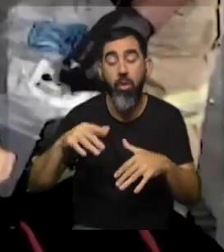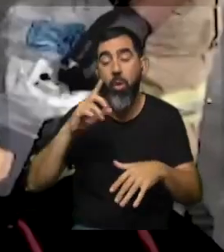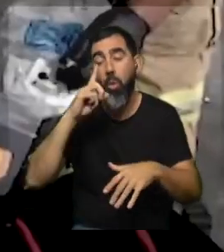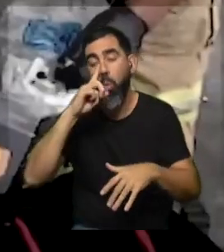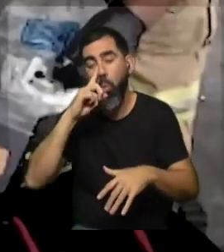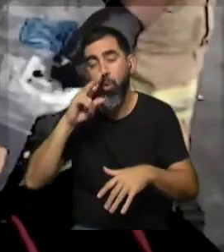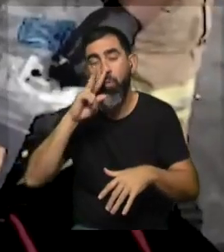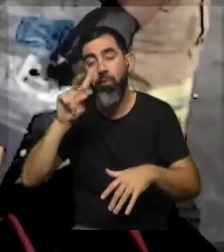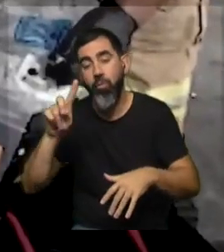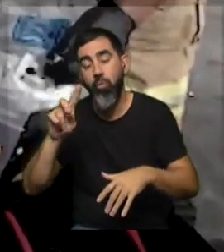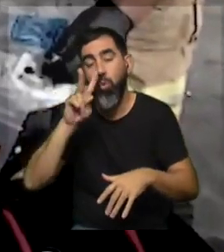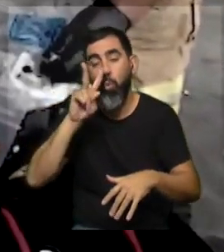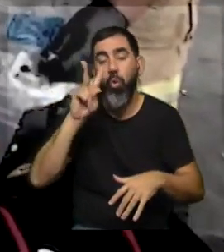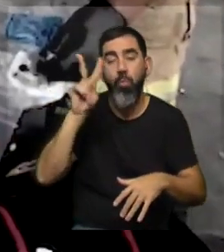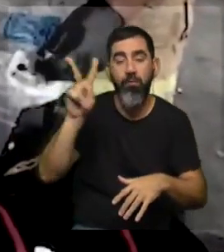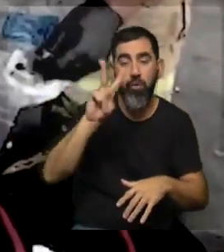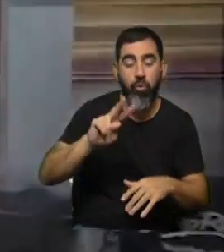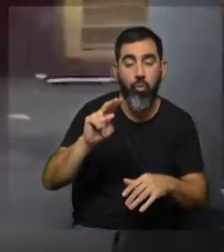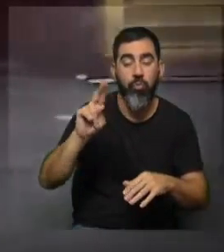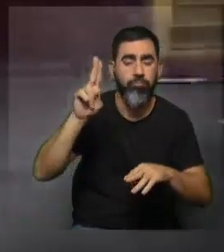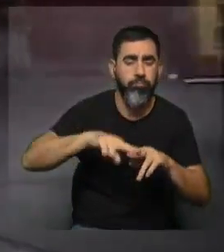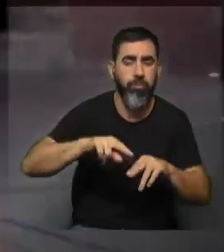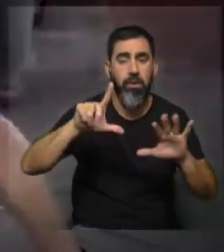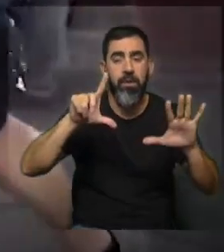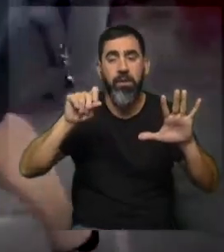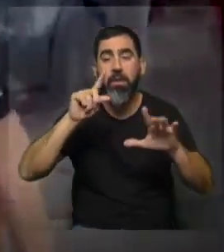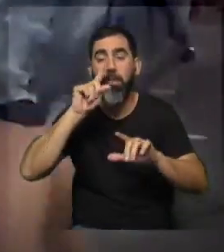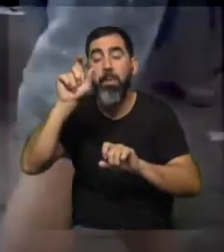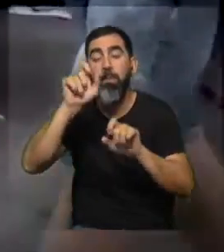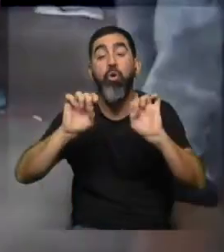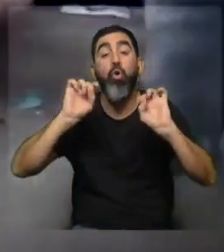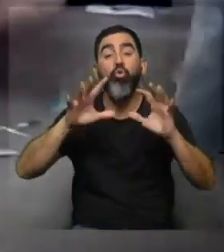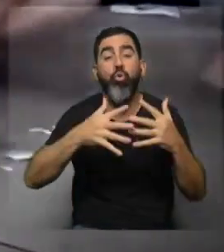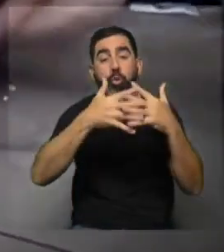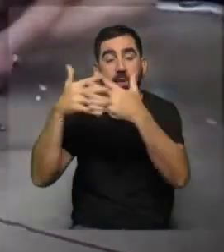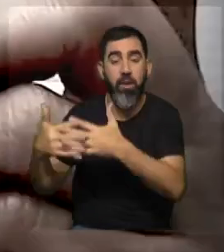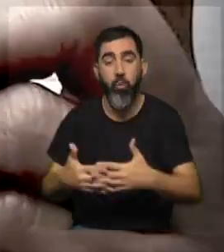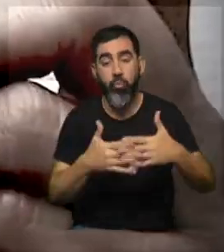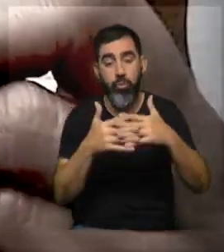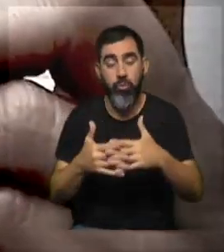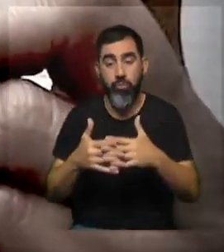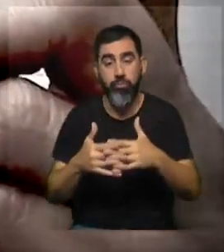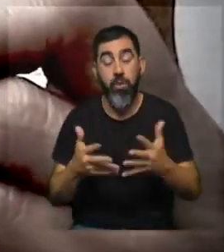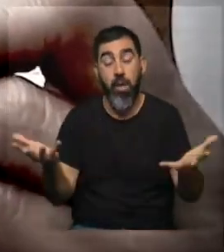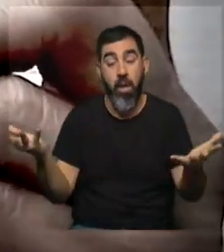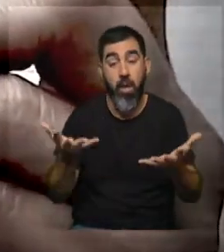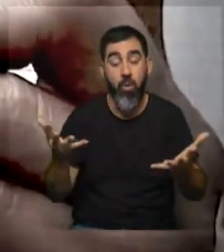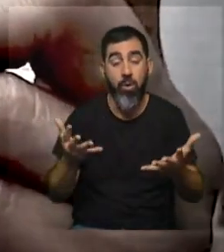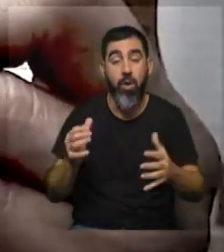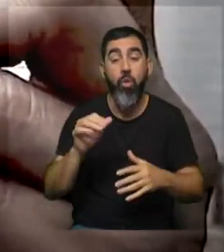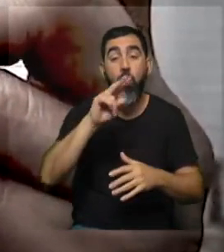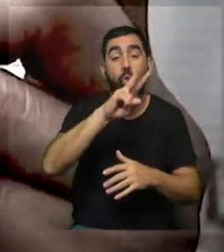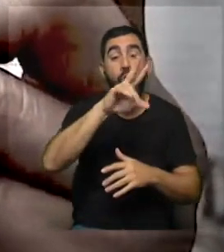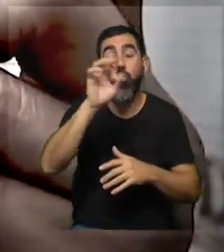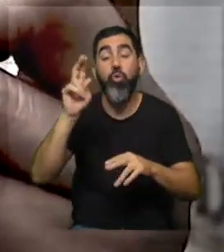y junio de 2022 mató a unas 70.000 personas sólo en Estados Unidos estimándose que actualmente son más de